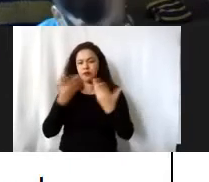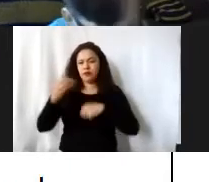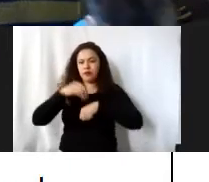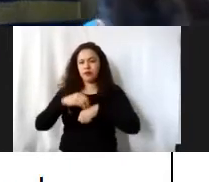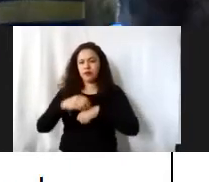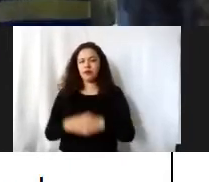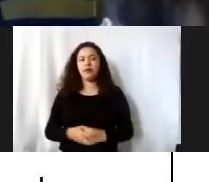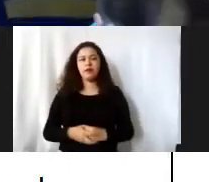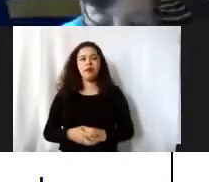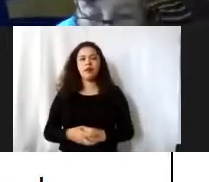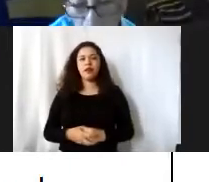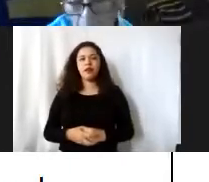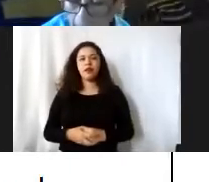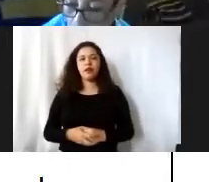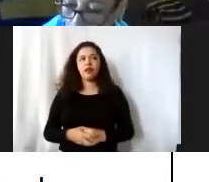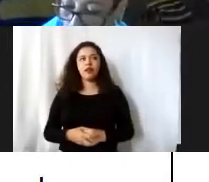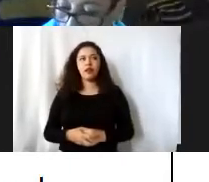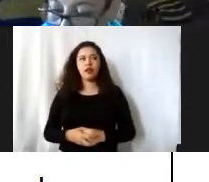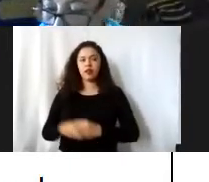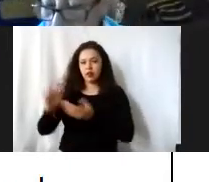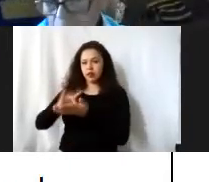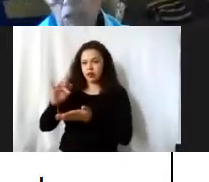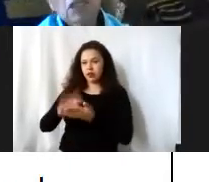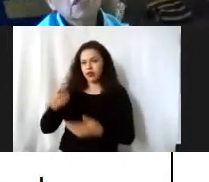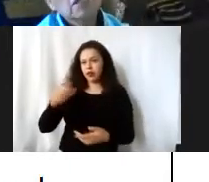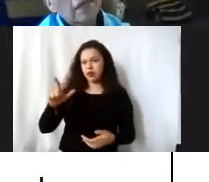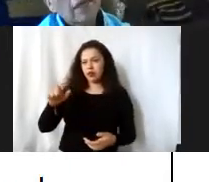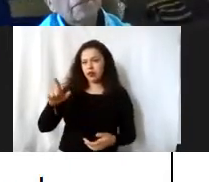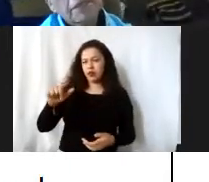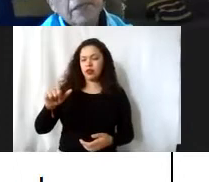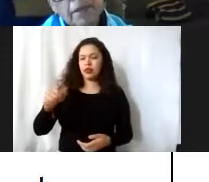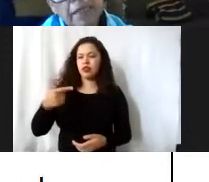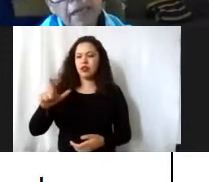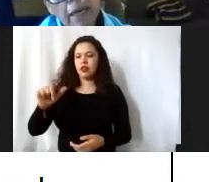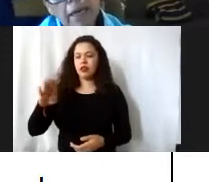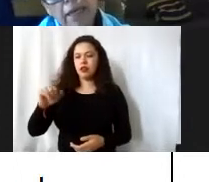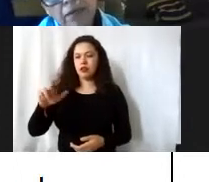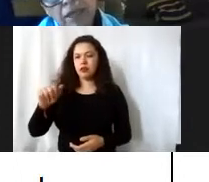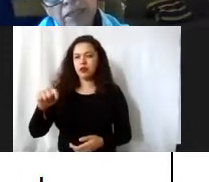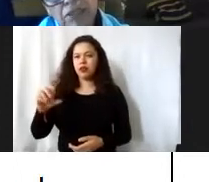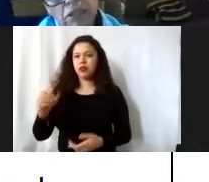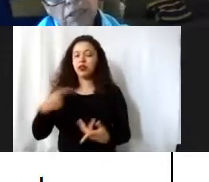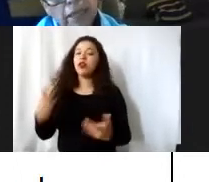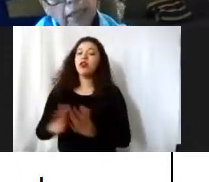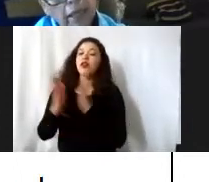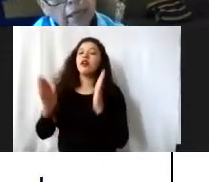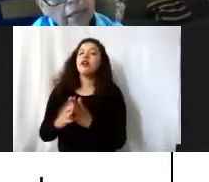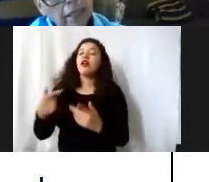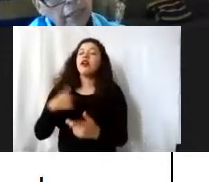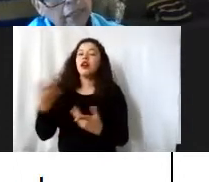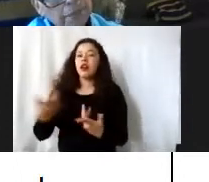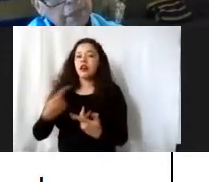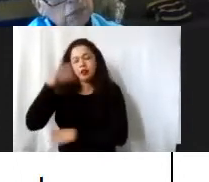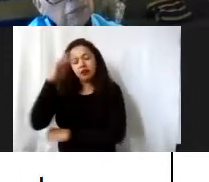Pues muchas gracias, Gilberto. Yo creo que tu participación me lleva a mí a la reflexión de